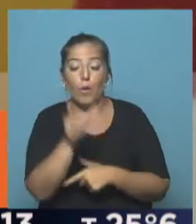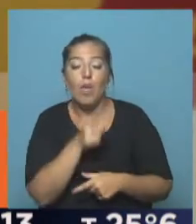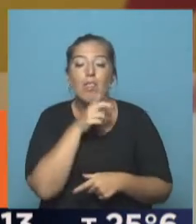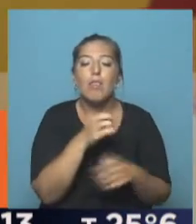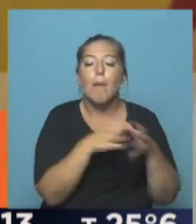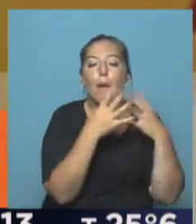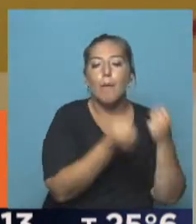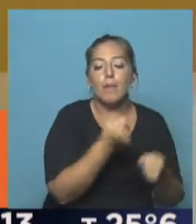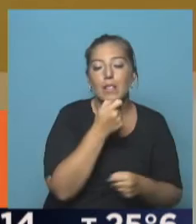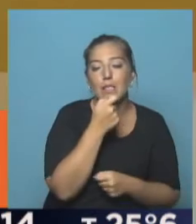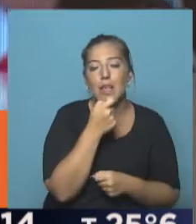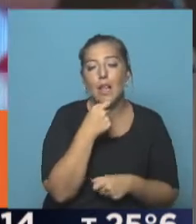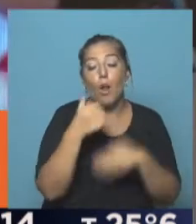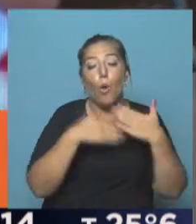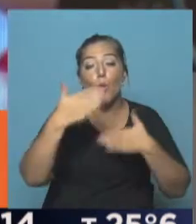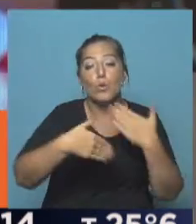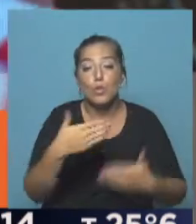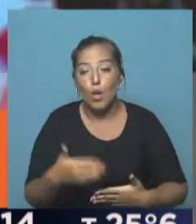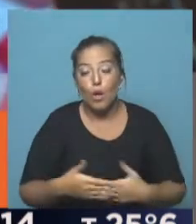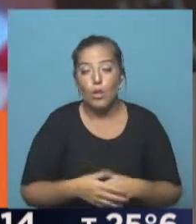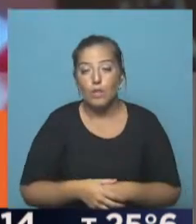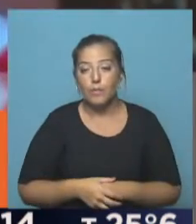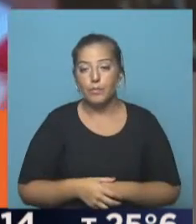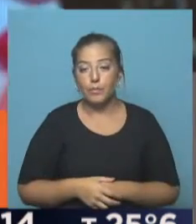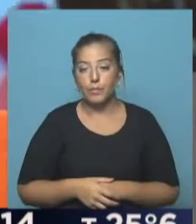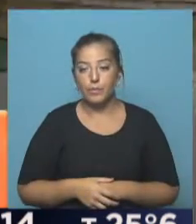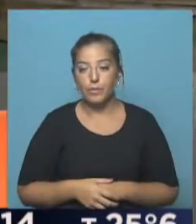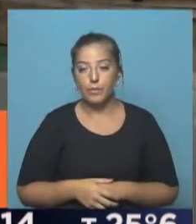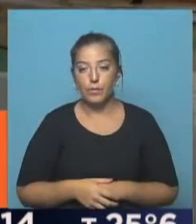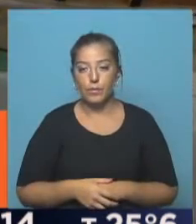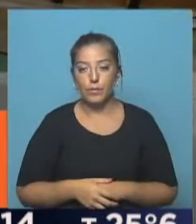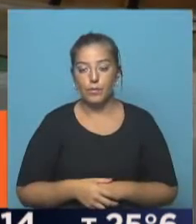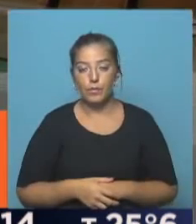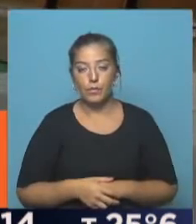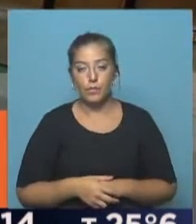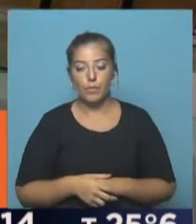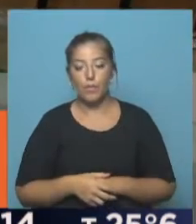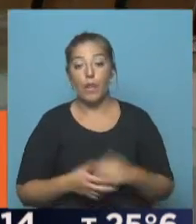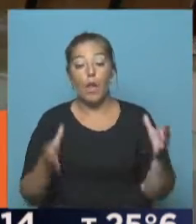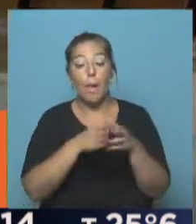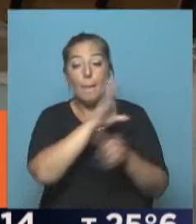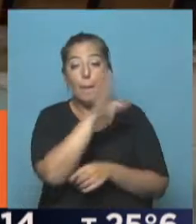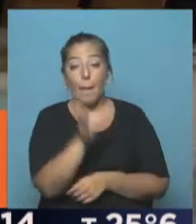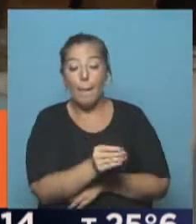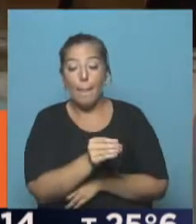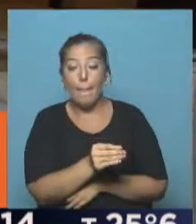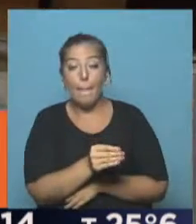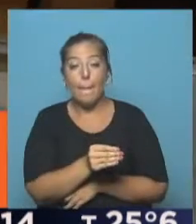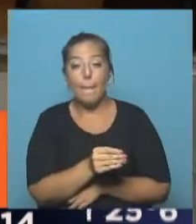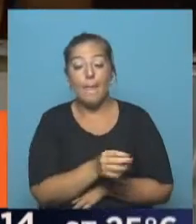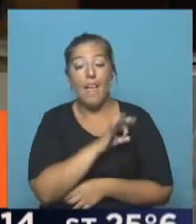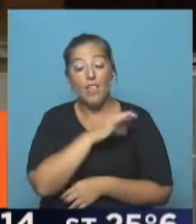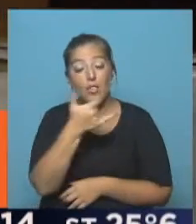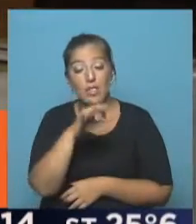el contexto de la evolución que ha venido siguiendo el Partido Republicano desde Goldwater, desde la década